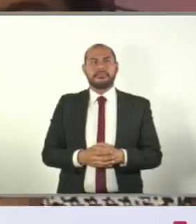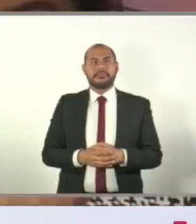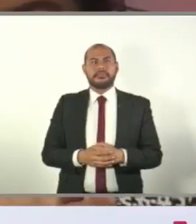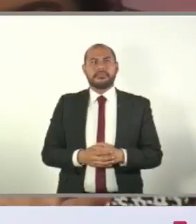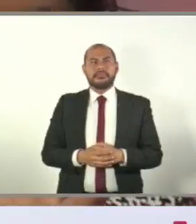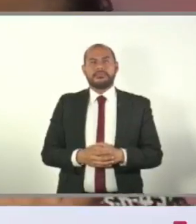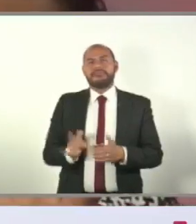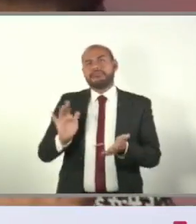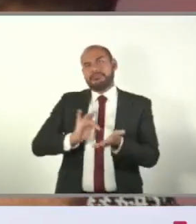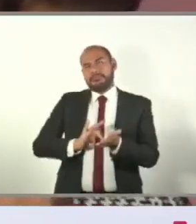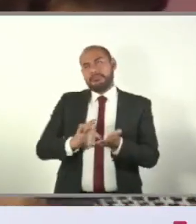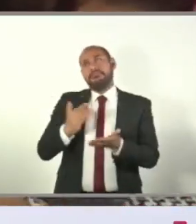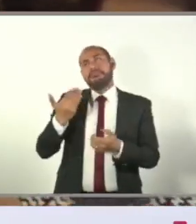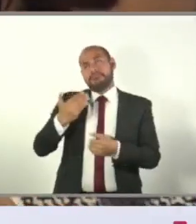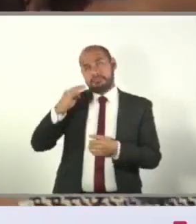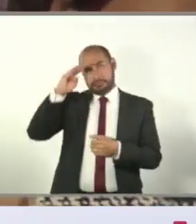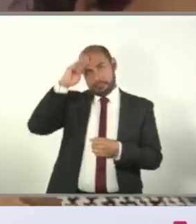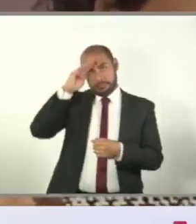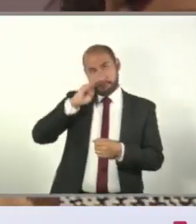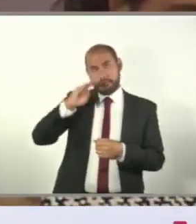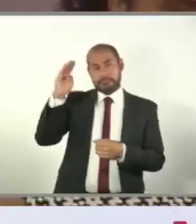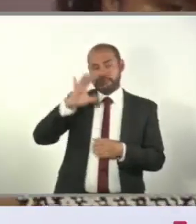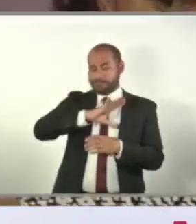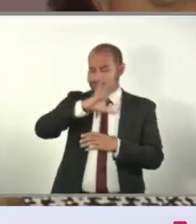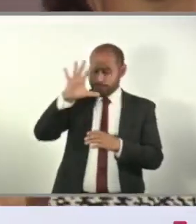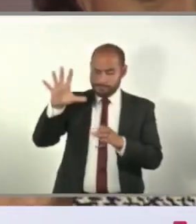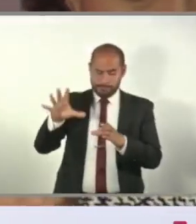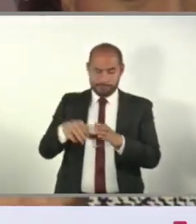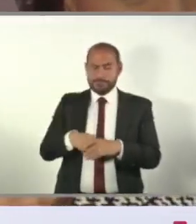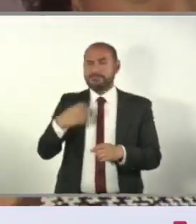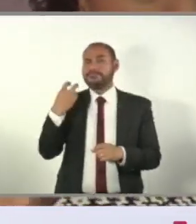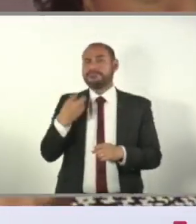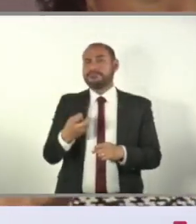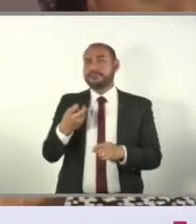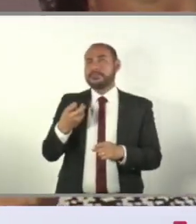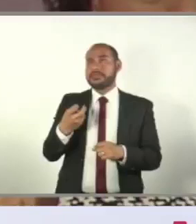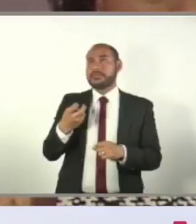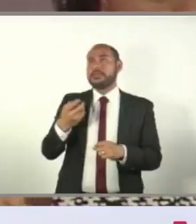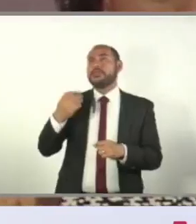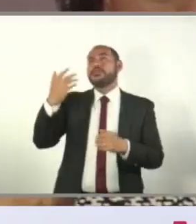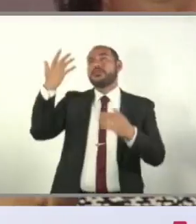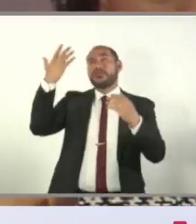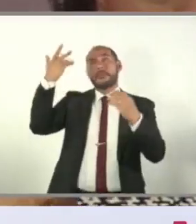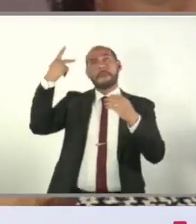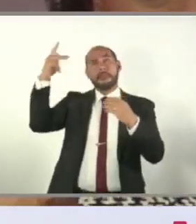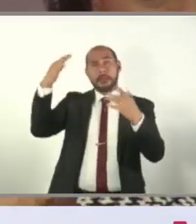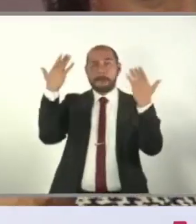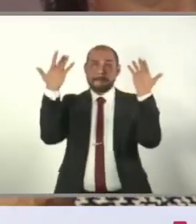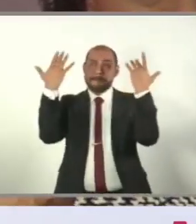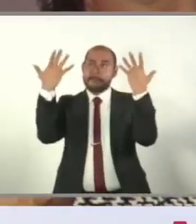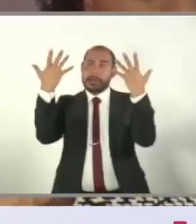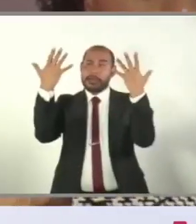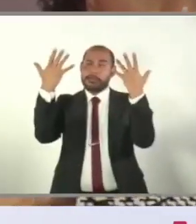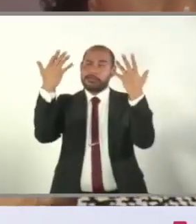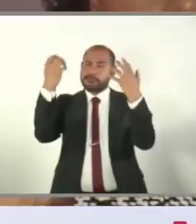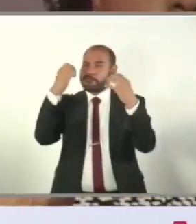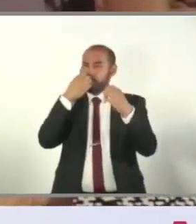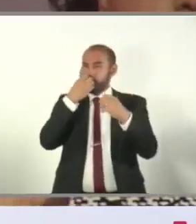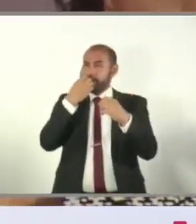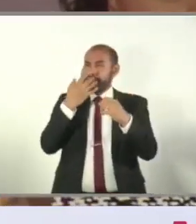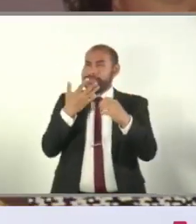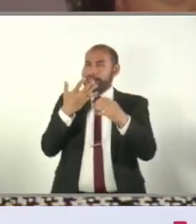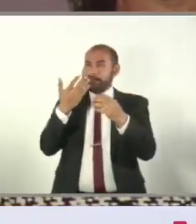Te agradecemos, Señor, todo esto, y te lo ponemos en tus benditas manos por Jesucristo nuestro